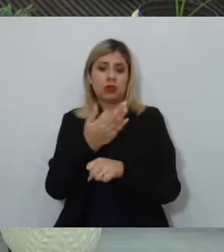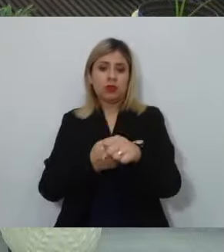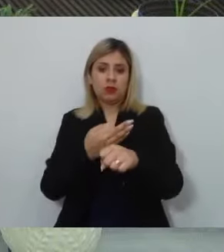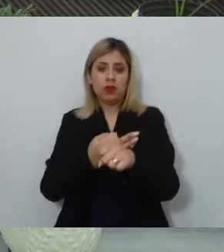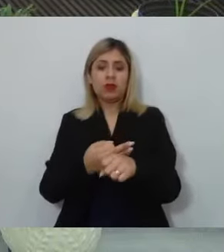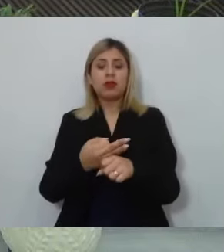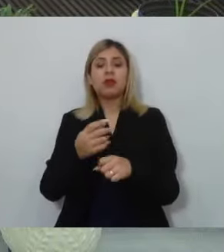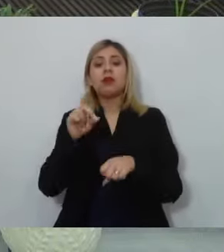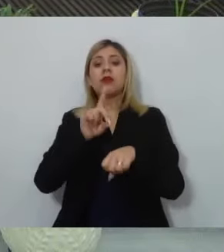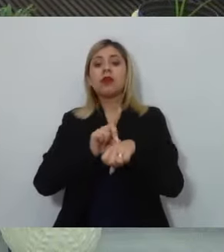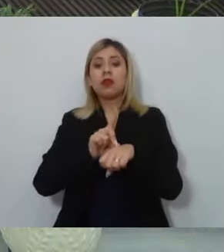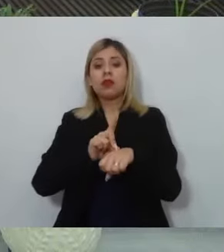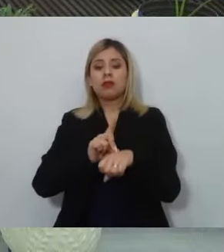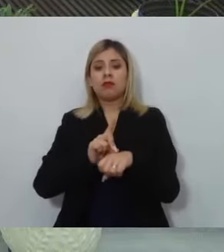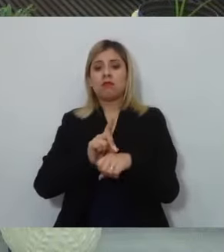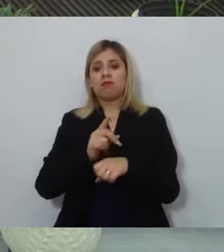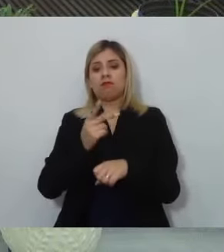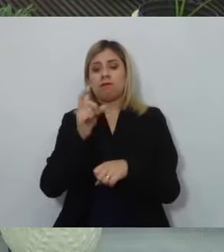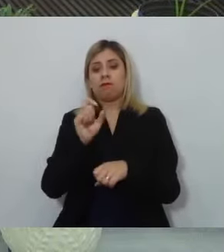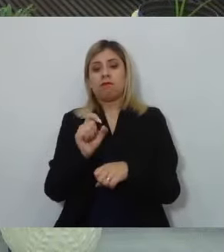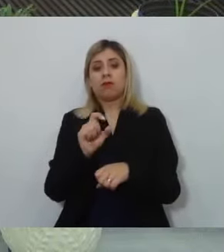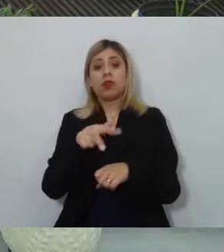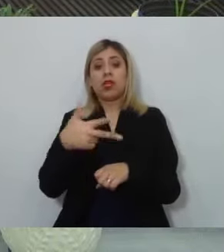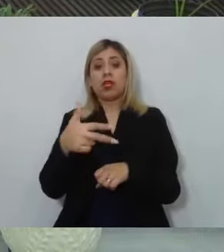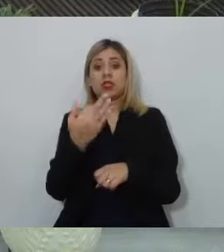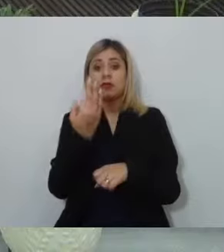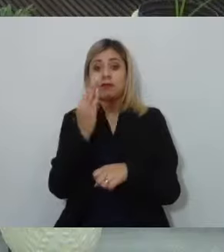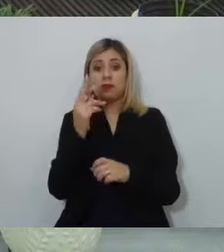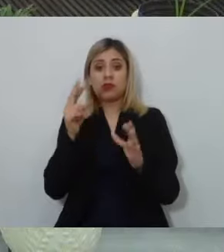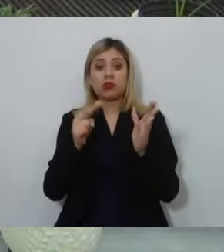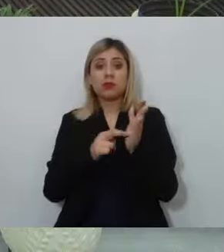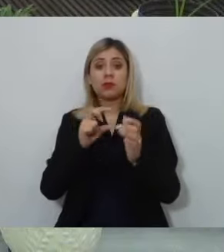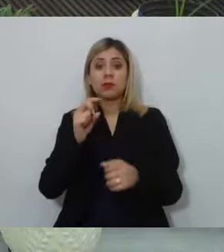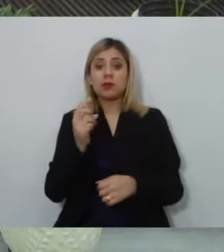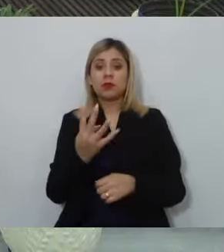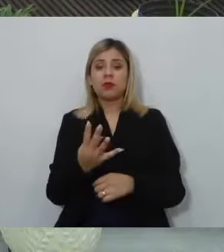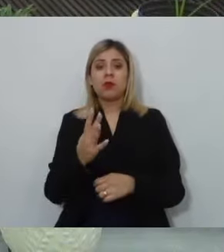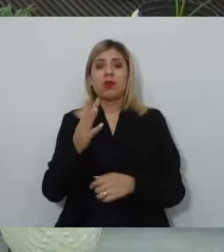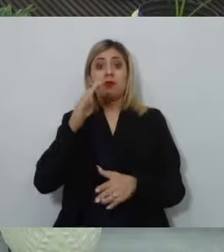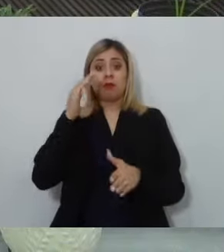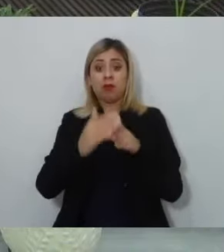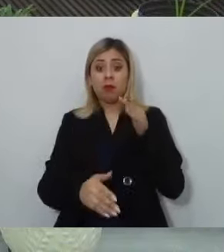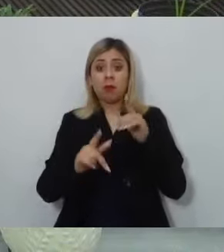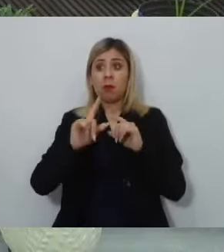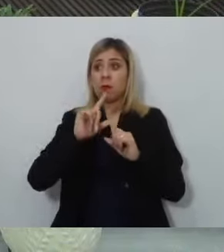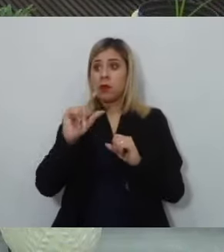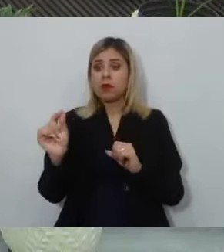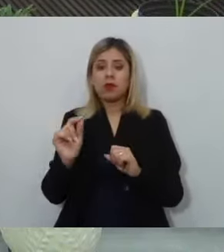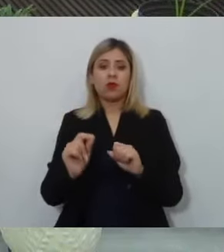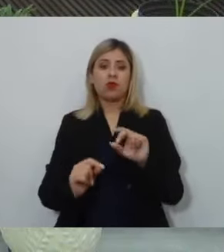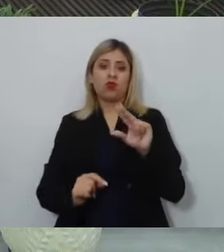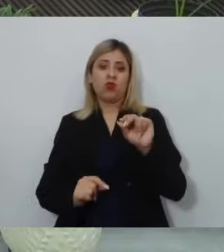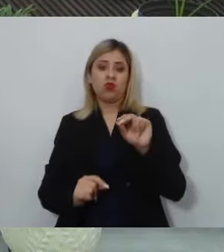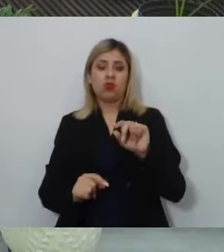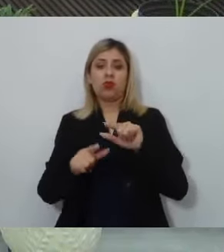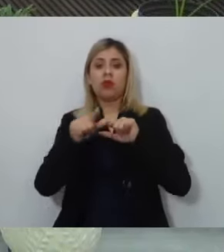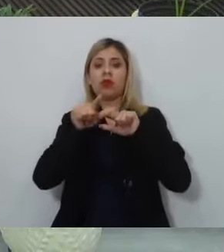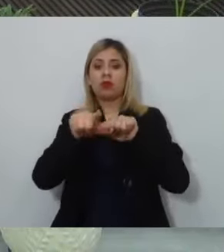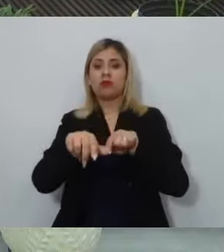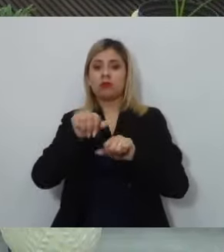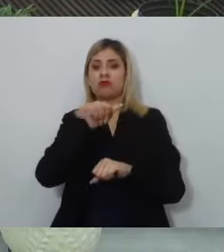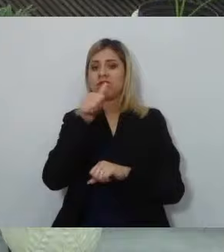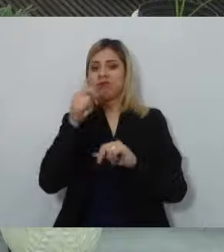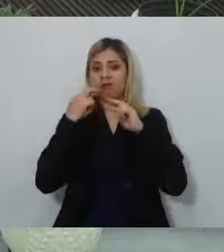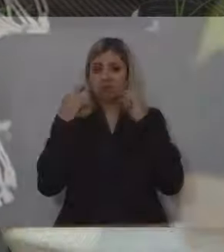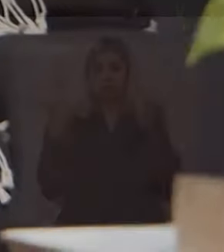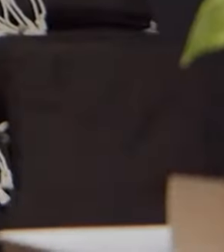cuestión solamente de cambiar la señal de transmisión Así es que la damos por concluida iniciamos en unos minutos